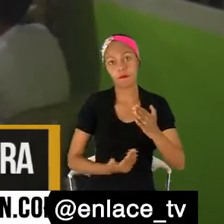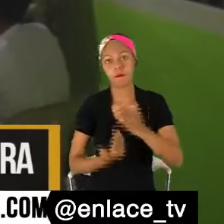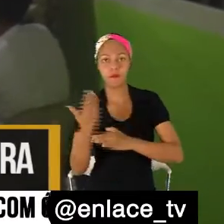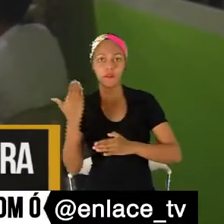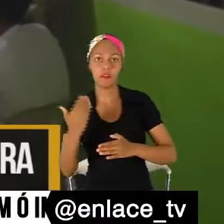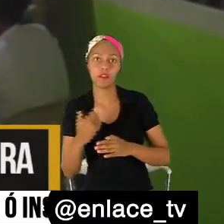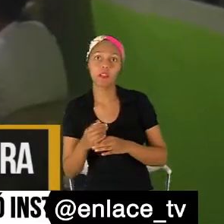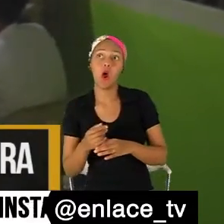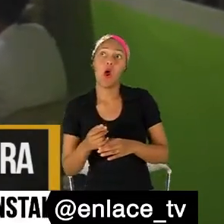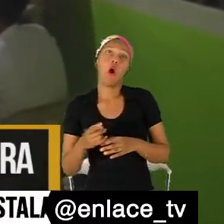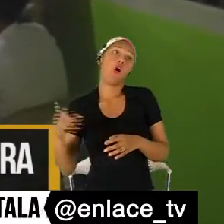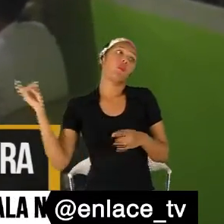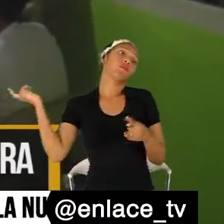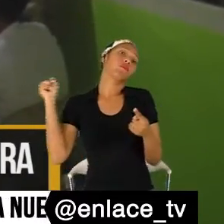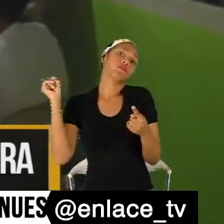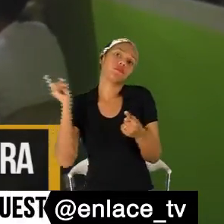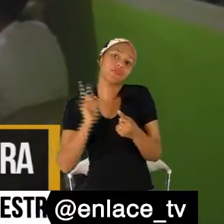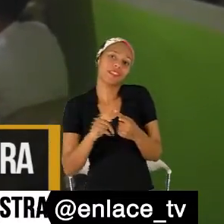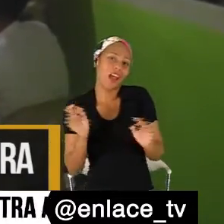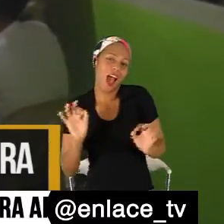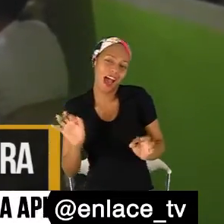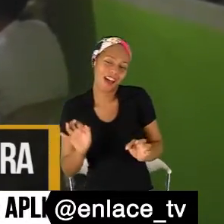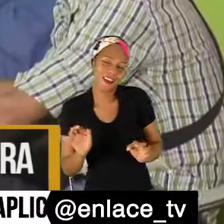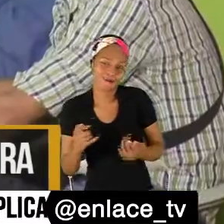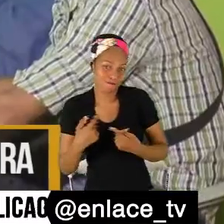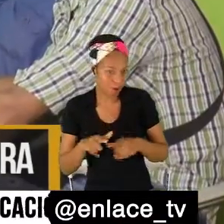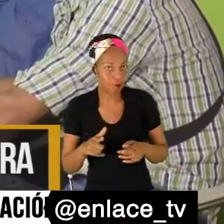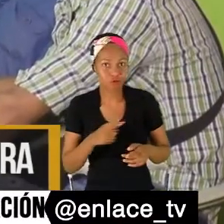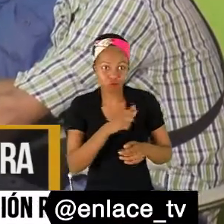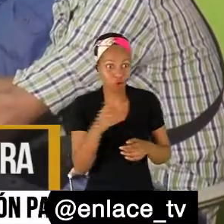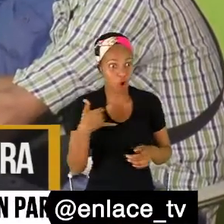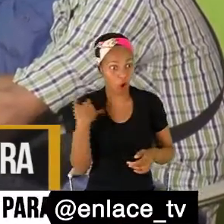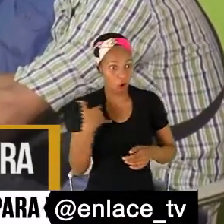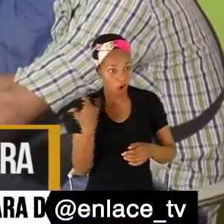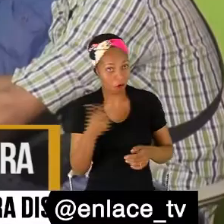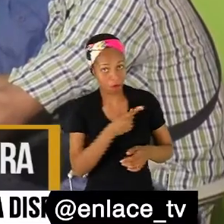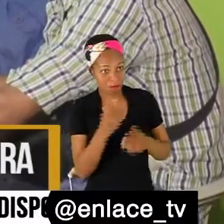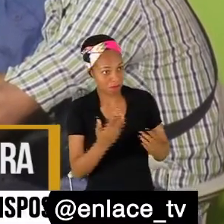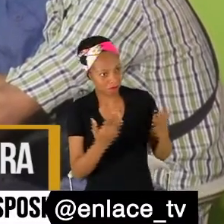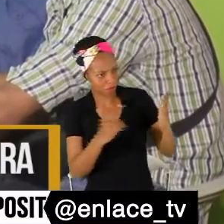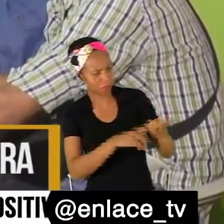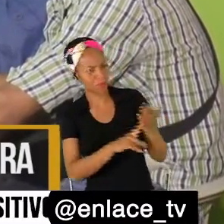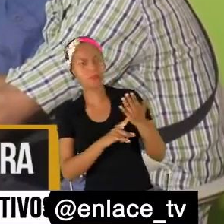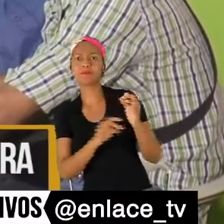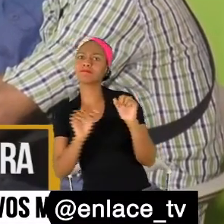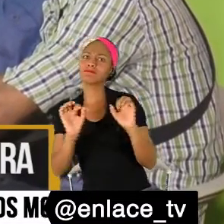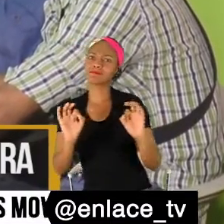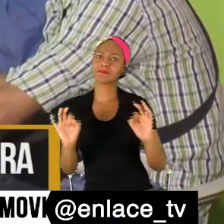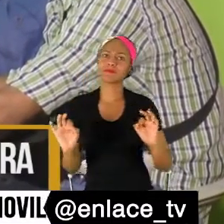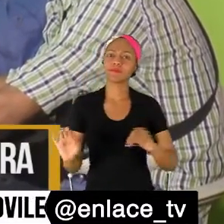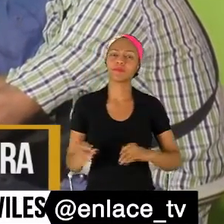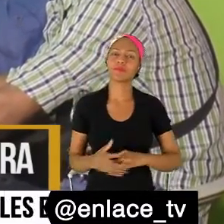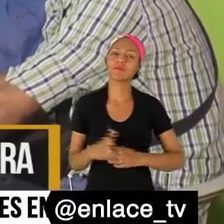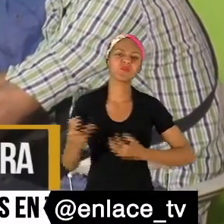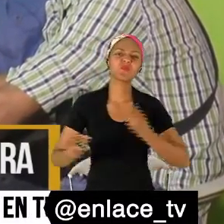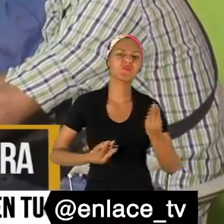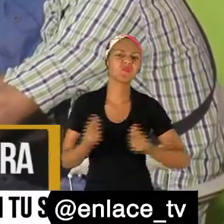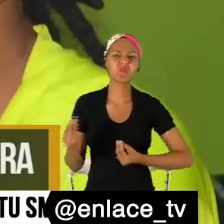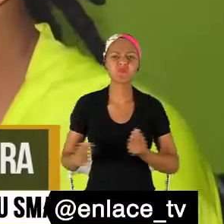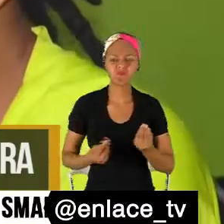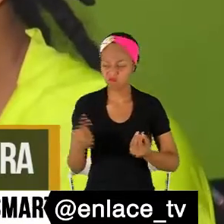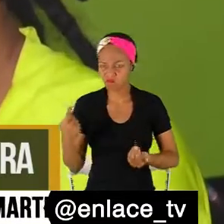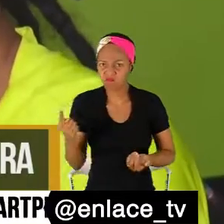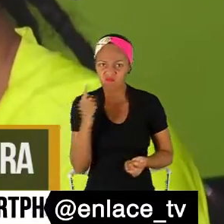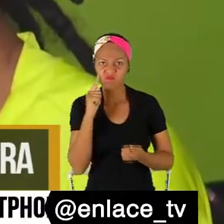pero sí que ha dado excelentes resultados con los jóvenes. En estos espacios, ¿qué queremos? Que los jóvenes